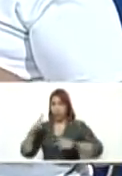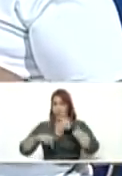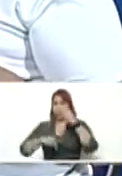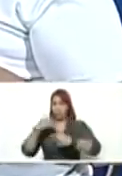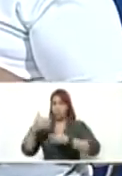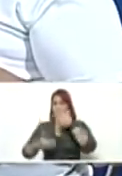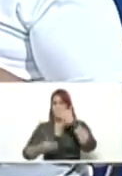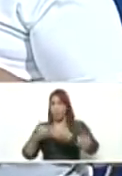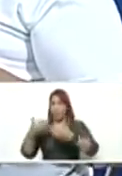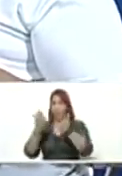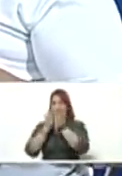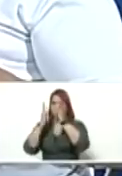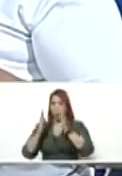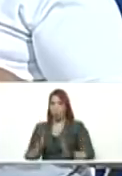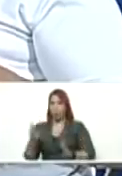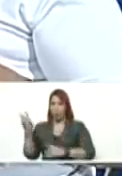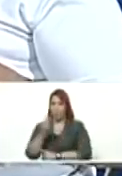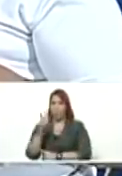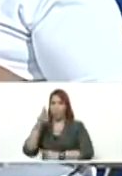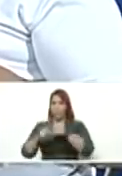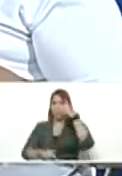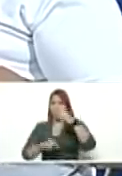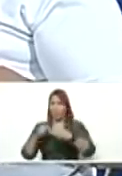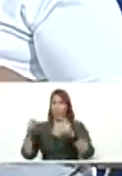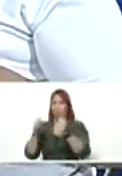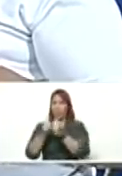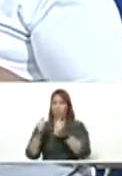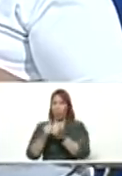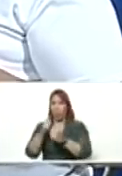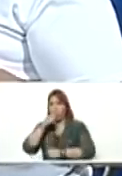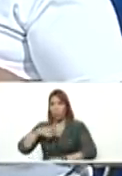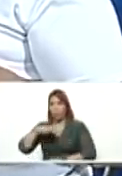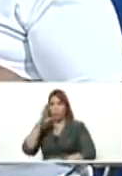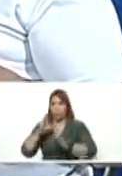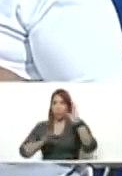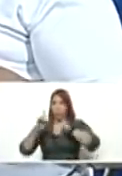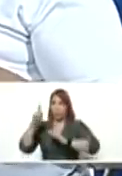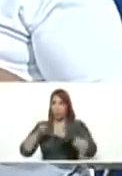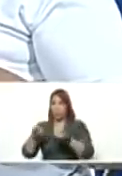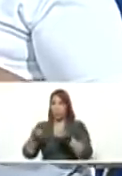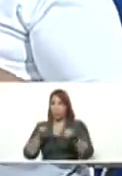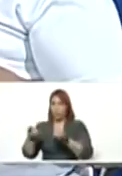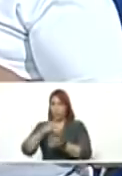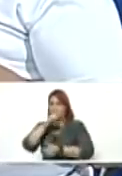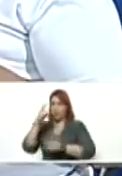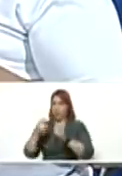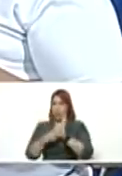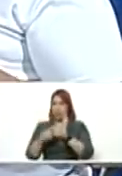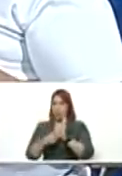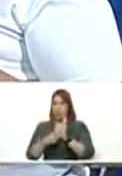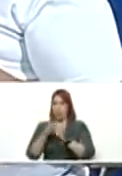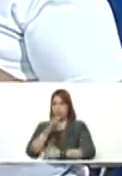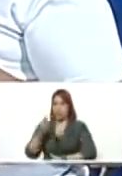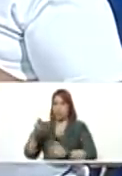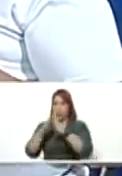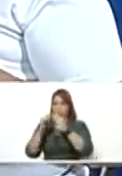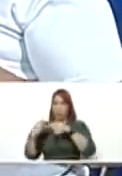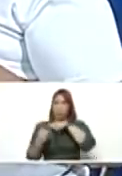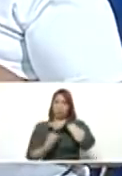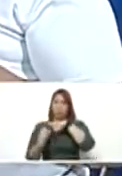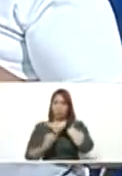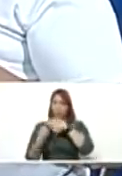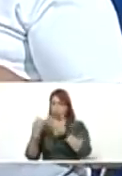las escuelas venezolanas de planificación, con el polo científico, con la Contraloría General de la República y con todas las